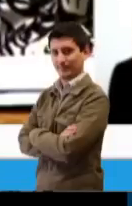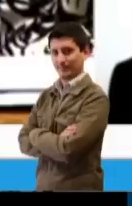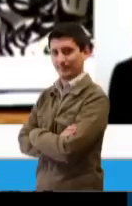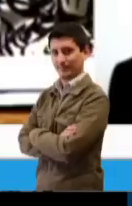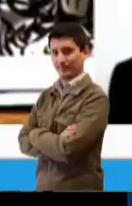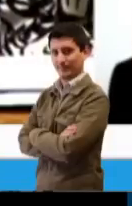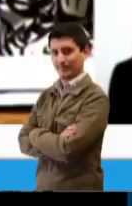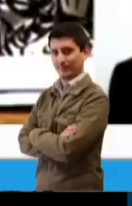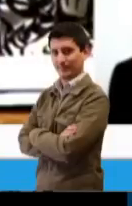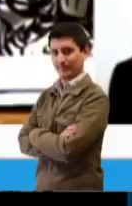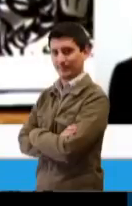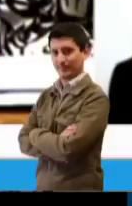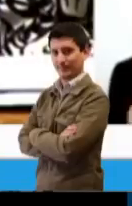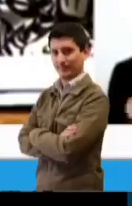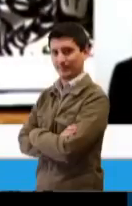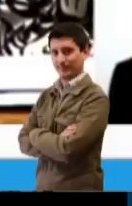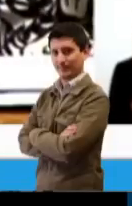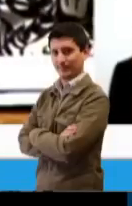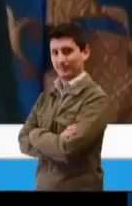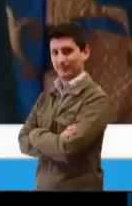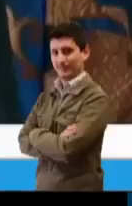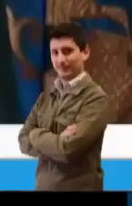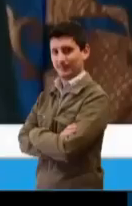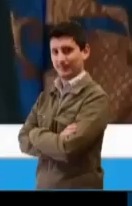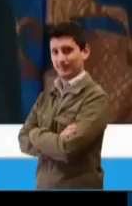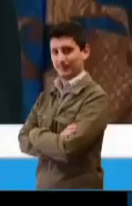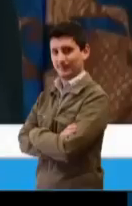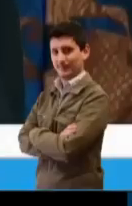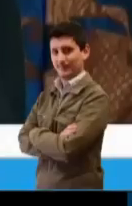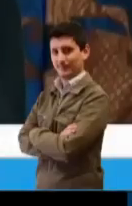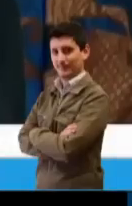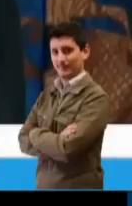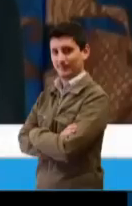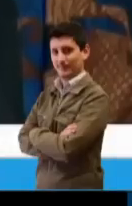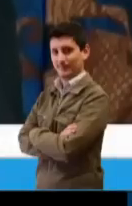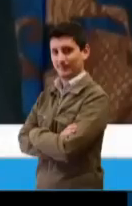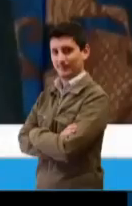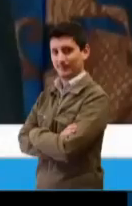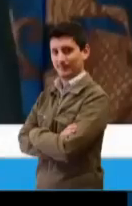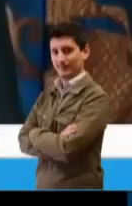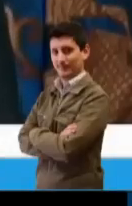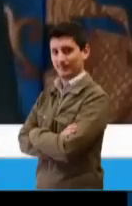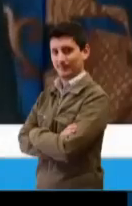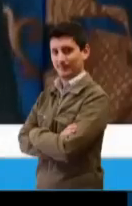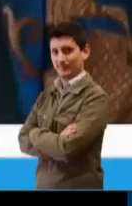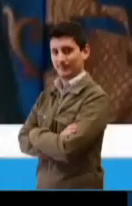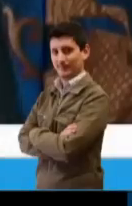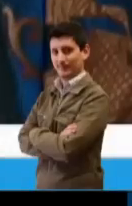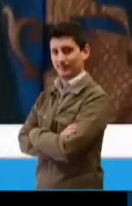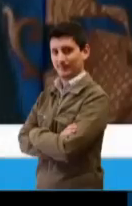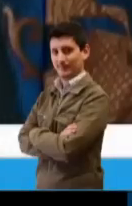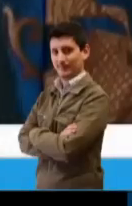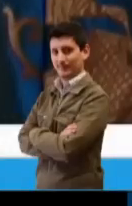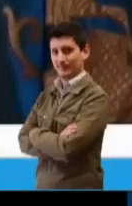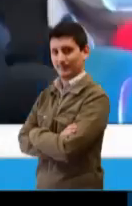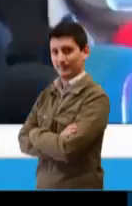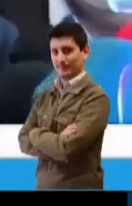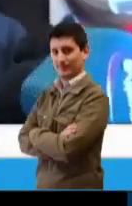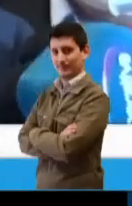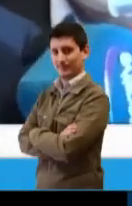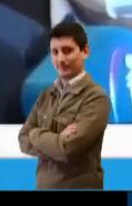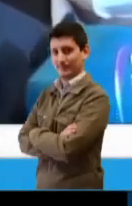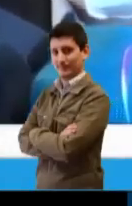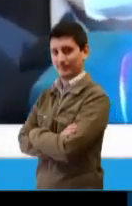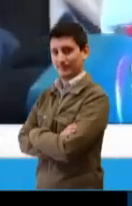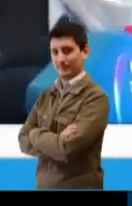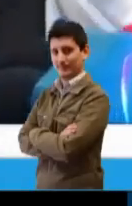está pasando, es que es muy cíclico e increíblemente inestable el ánimo en el Congreso Nacional en torno a cómo funciona, cómo